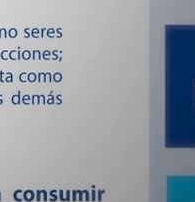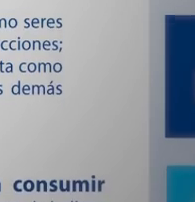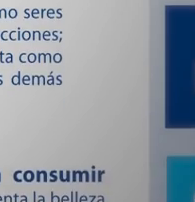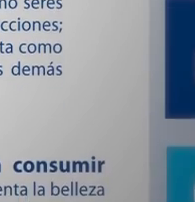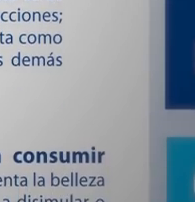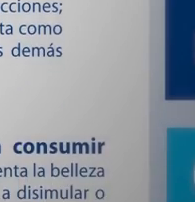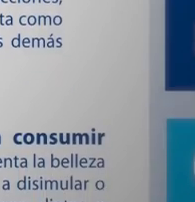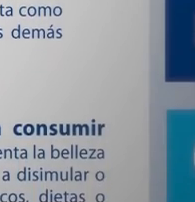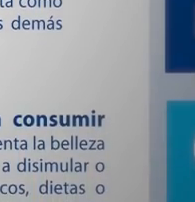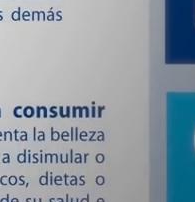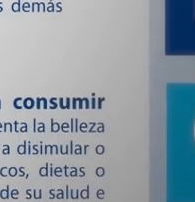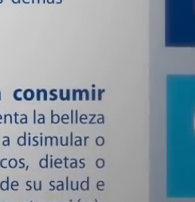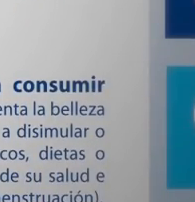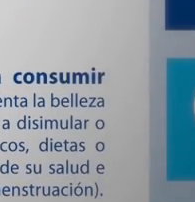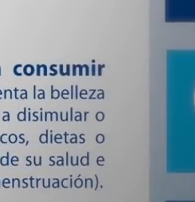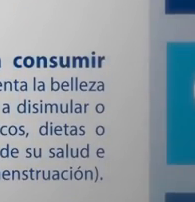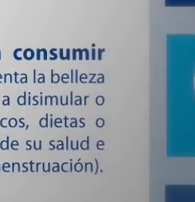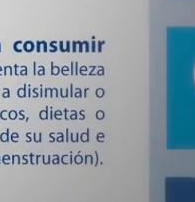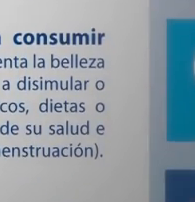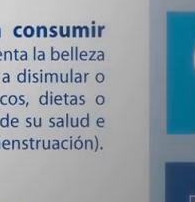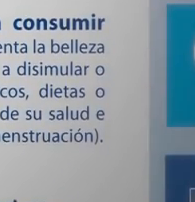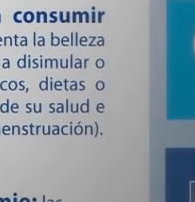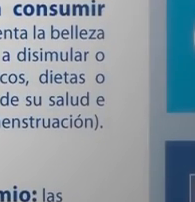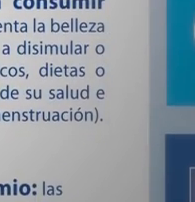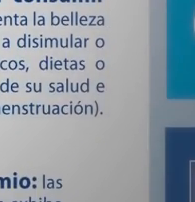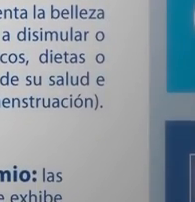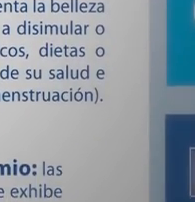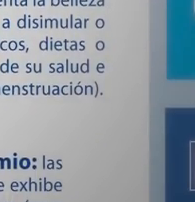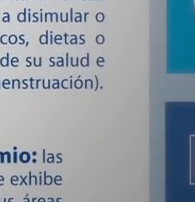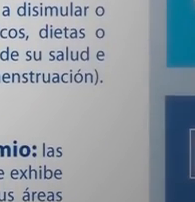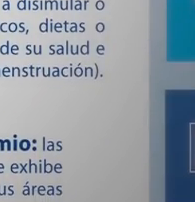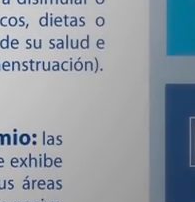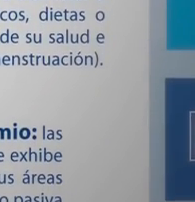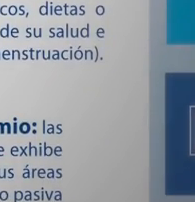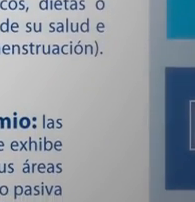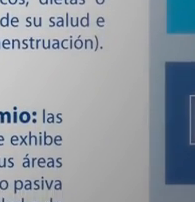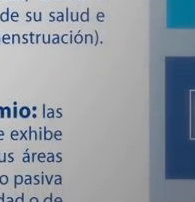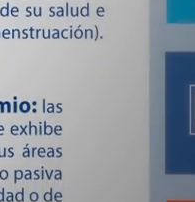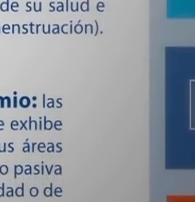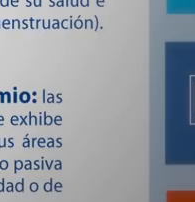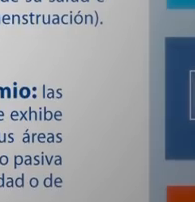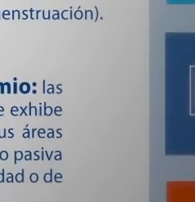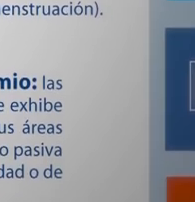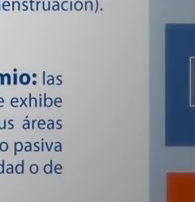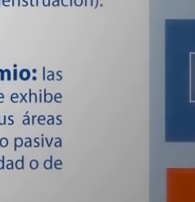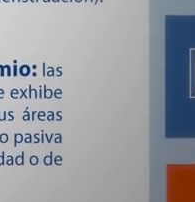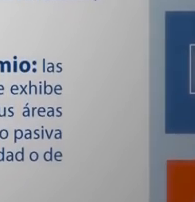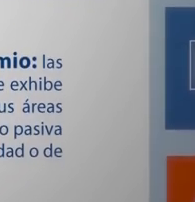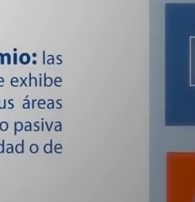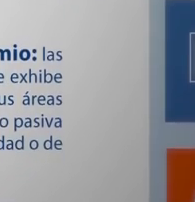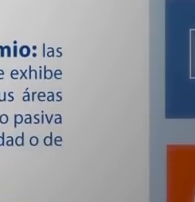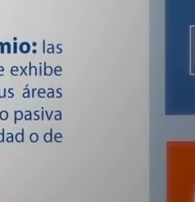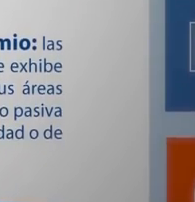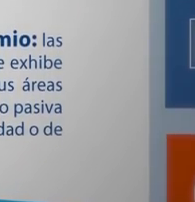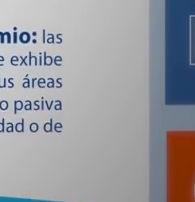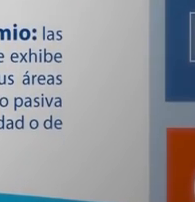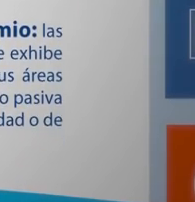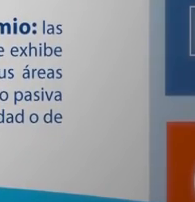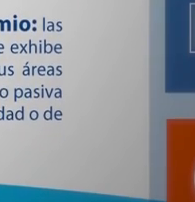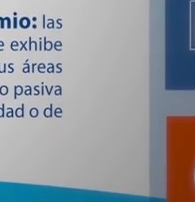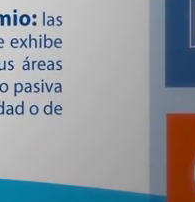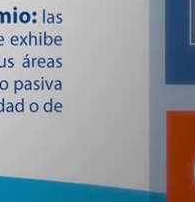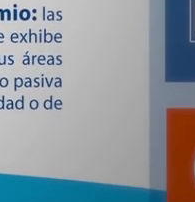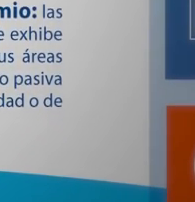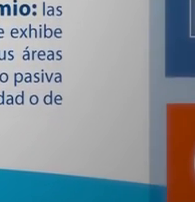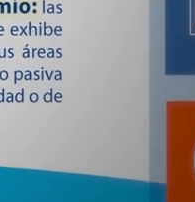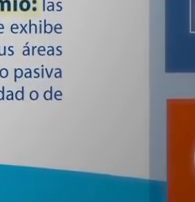retirar y hacer una contracampaña digamos más propositiva pero si en ocasiones esas denuncias